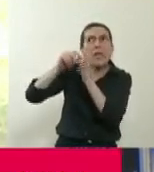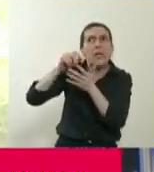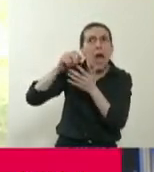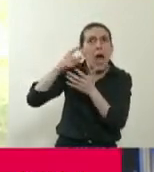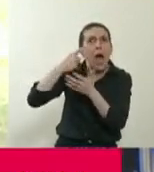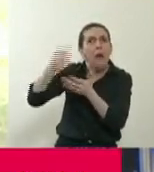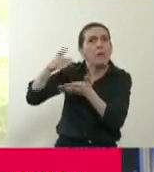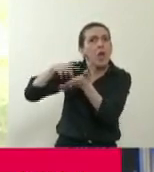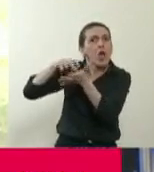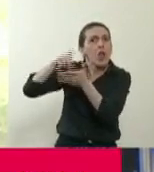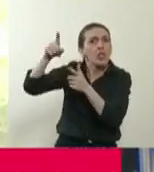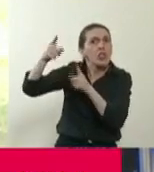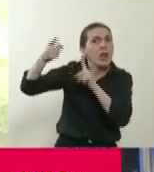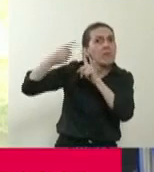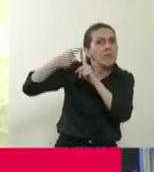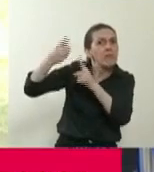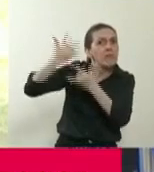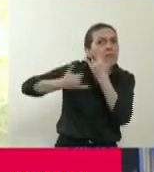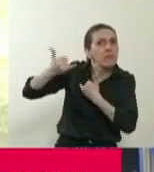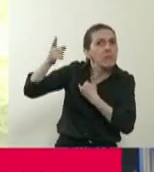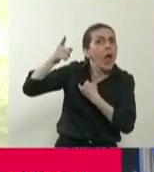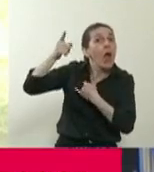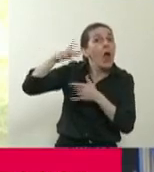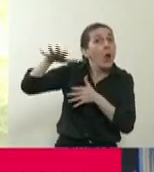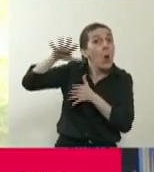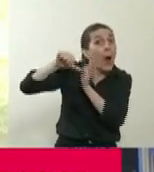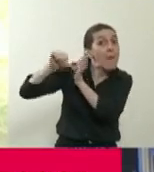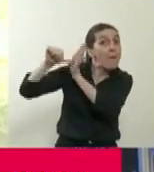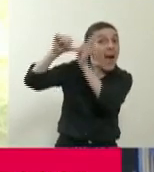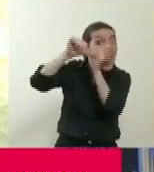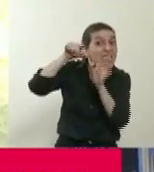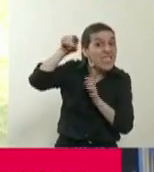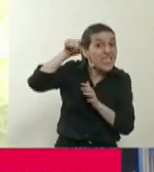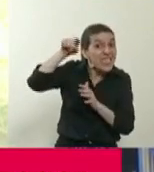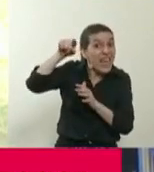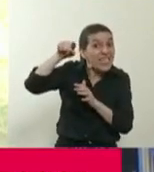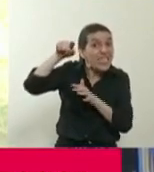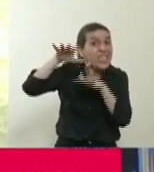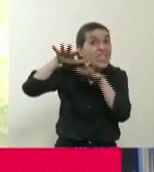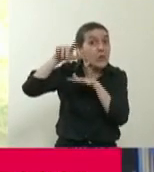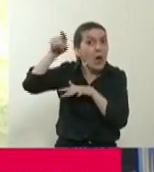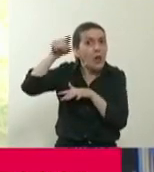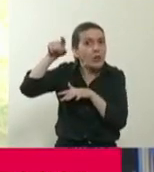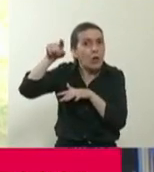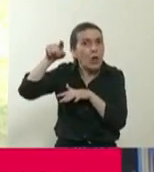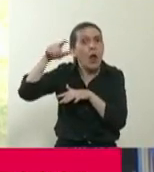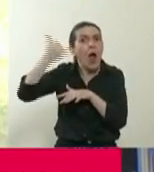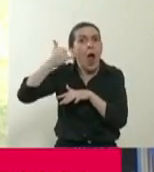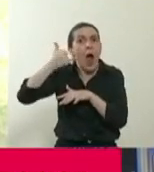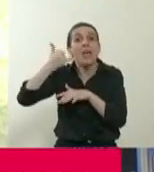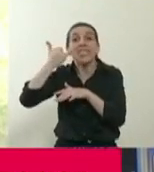que en esos lugares lo que están temiendo es una segunda ola